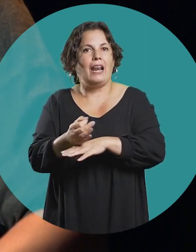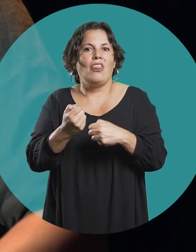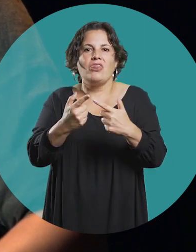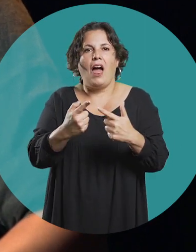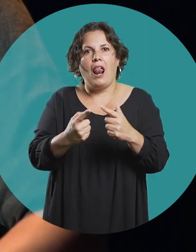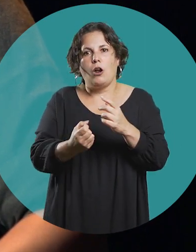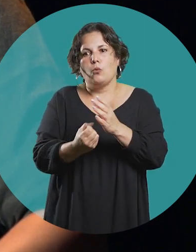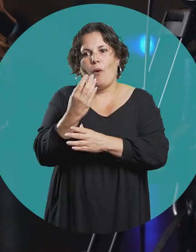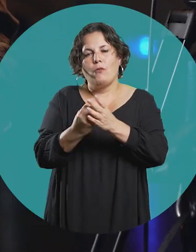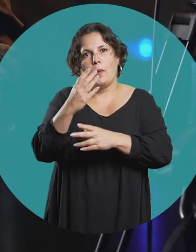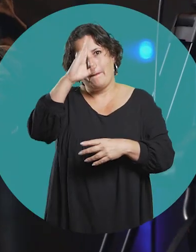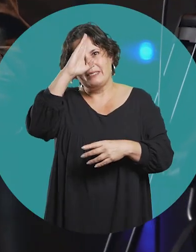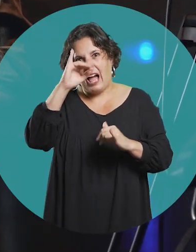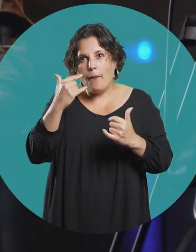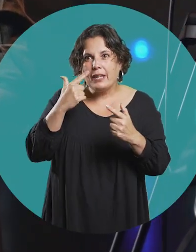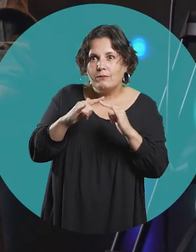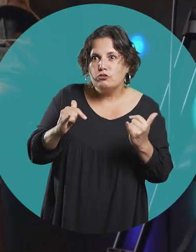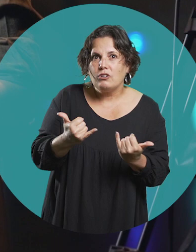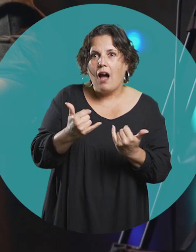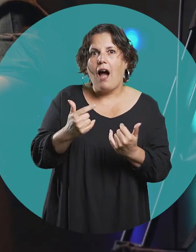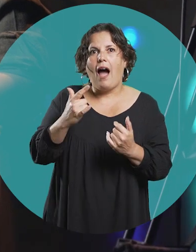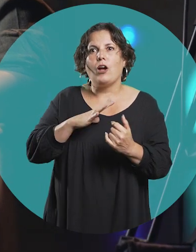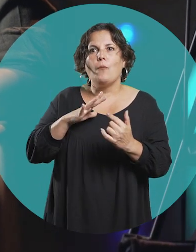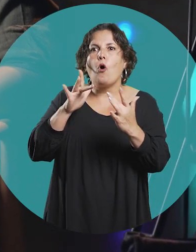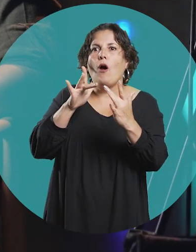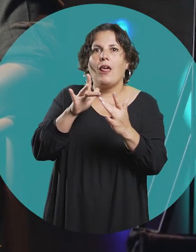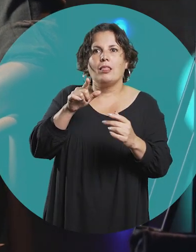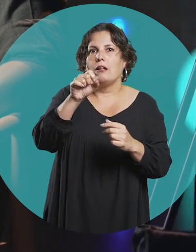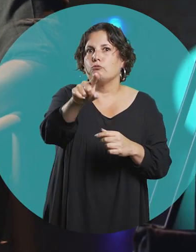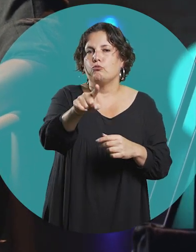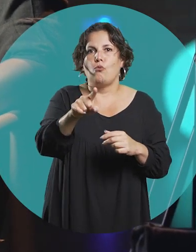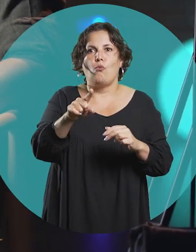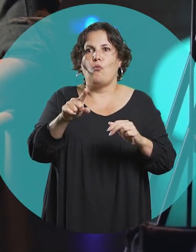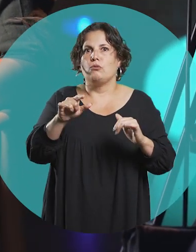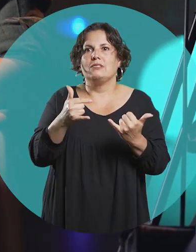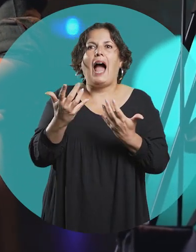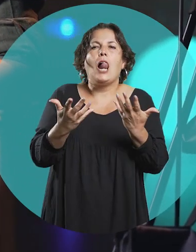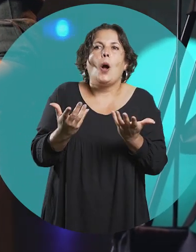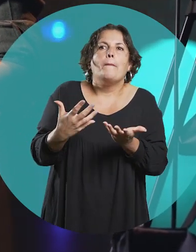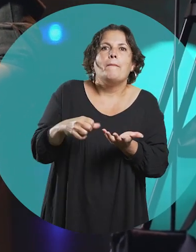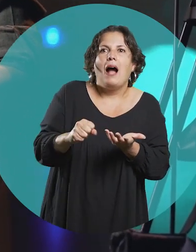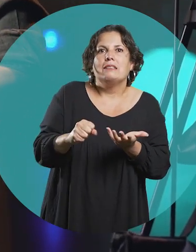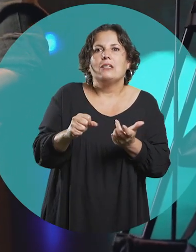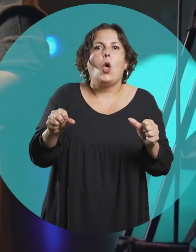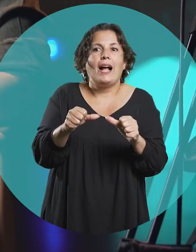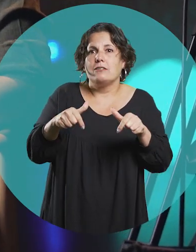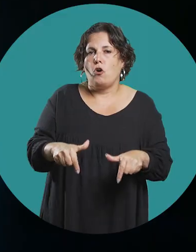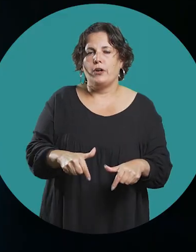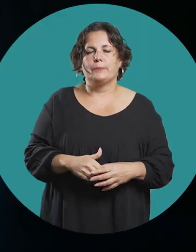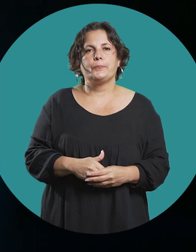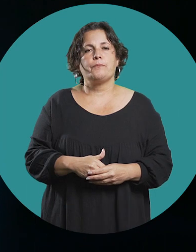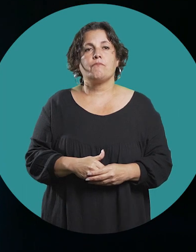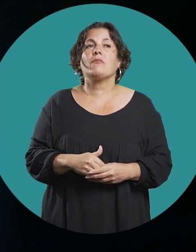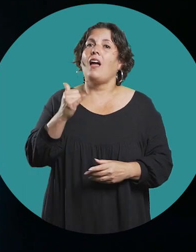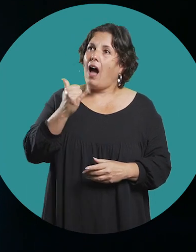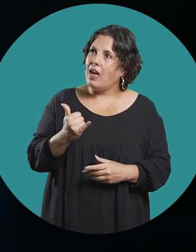generar aprendizajes? ¿Hay un propósito ahí? ¿Hay algo que conecta contigo de algo más de lo que haces hoy?